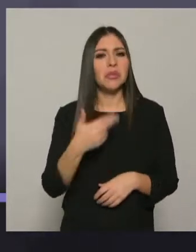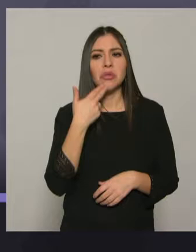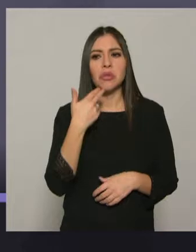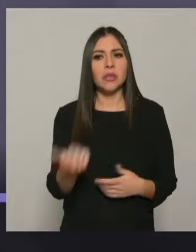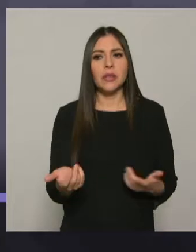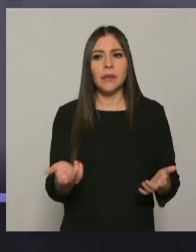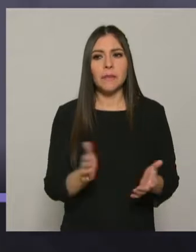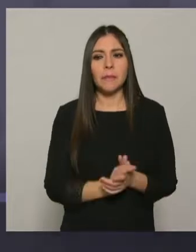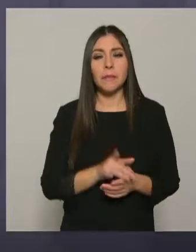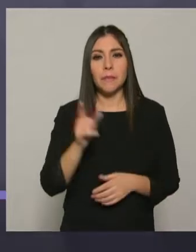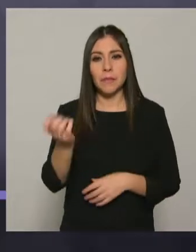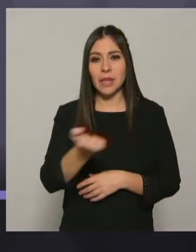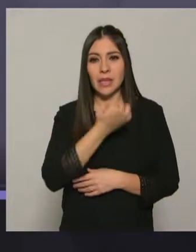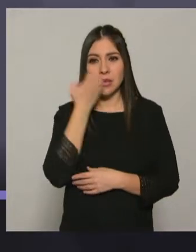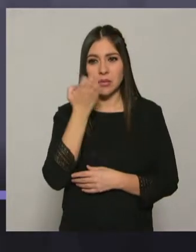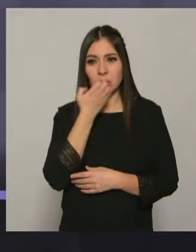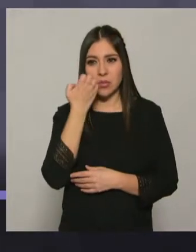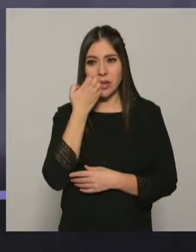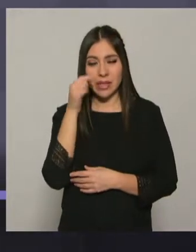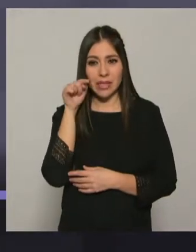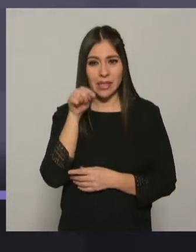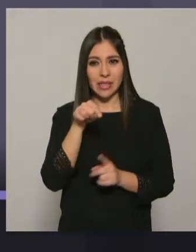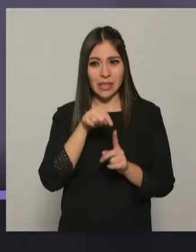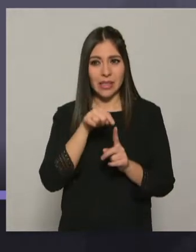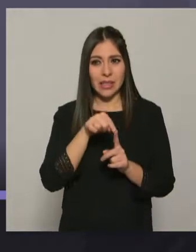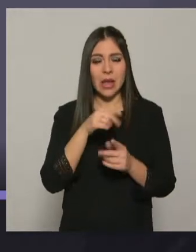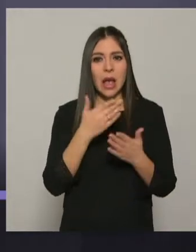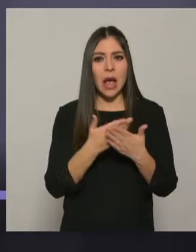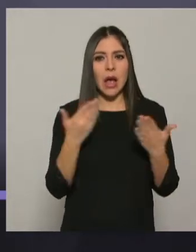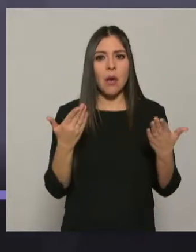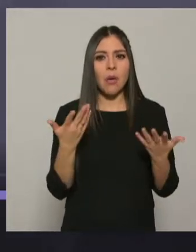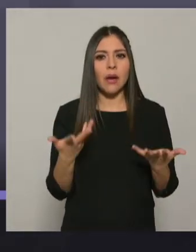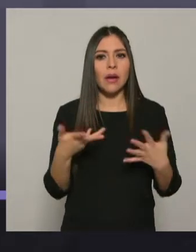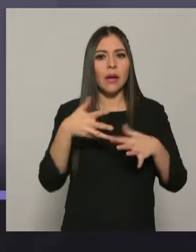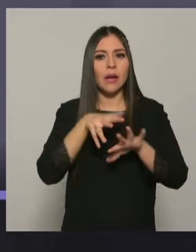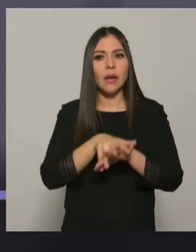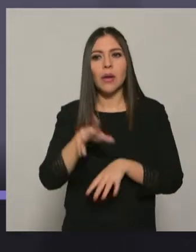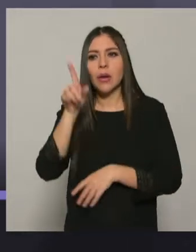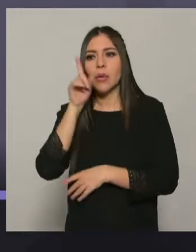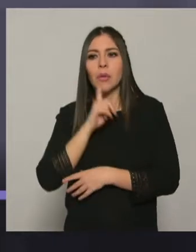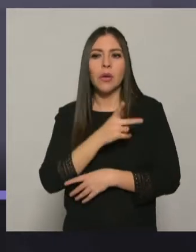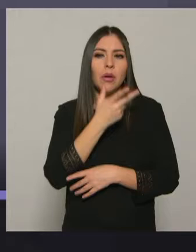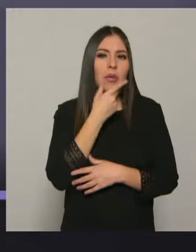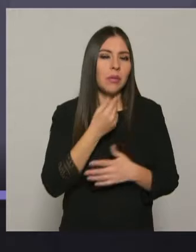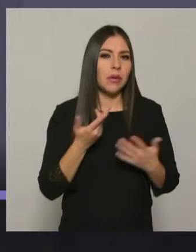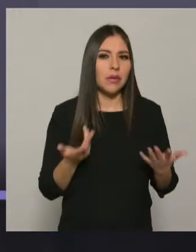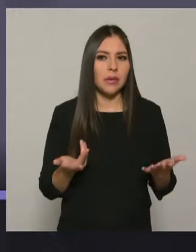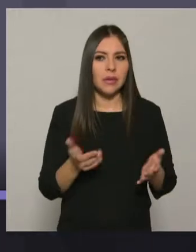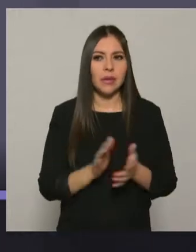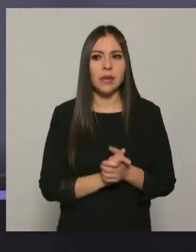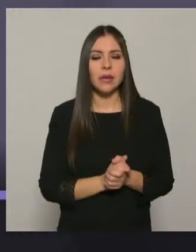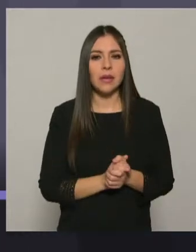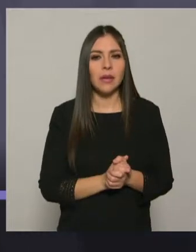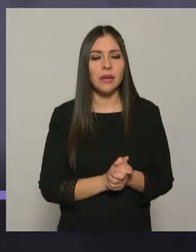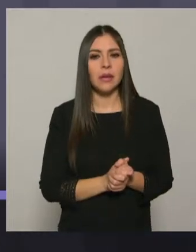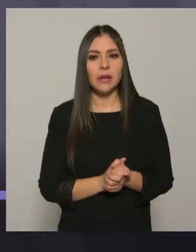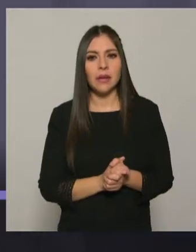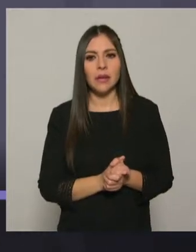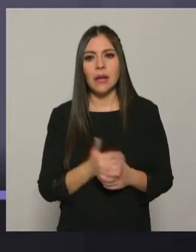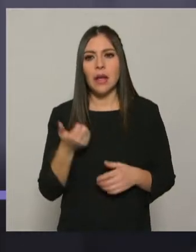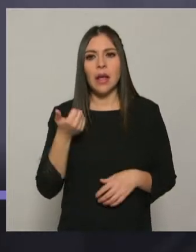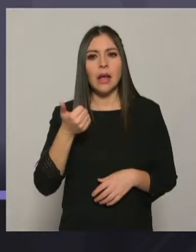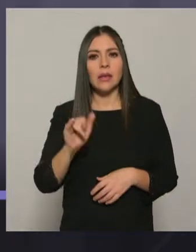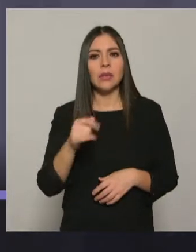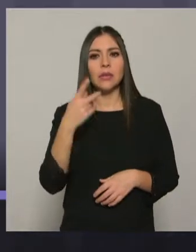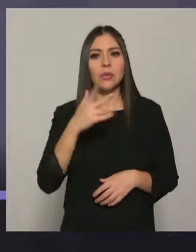Zumárraga. Curiosamente, esa escuela ahora es mixta. O sea, es parte de lo que viene siendo la